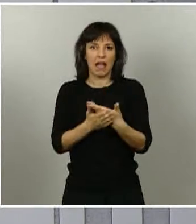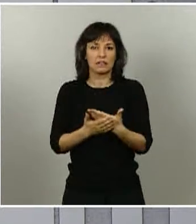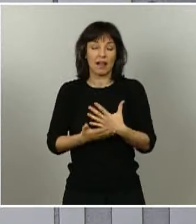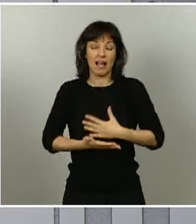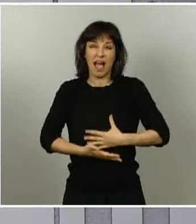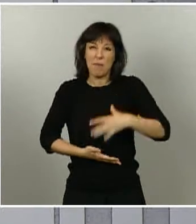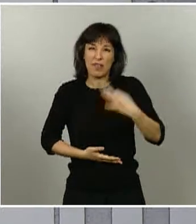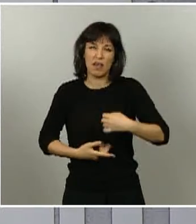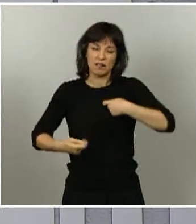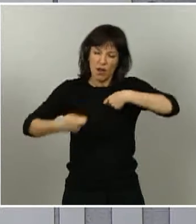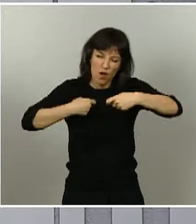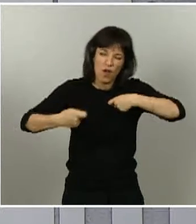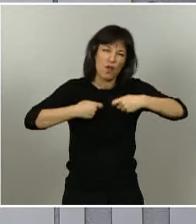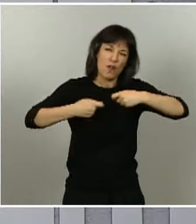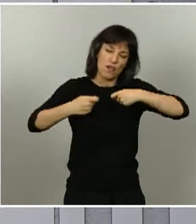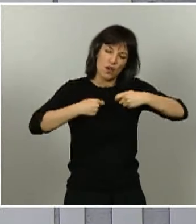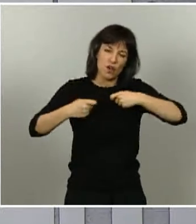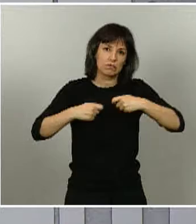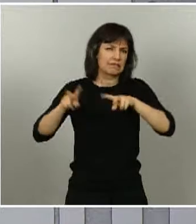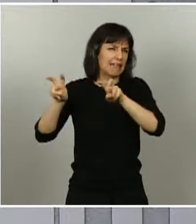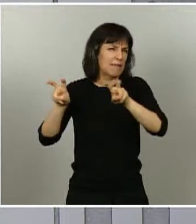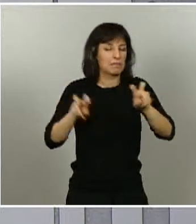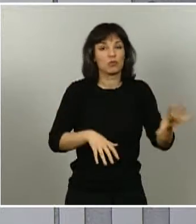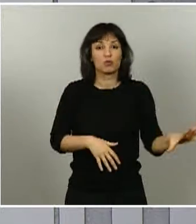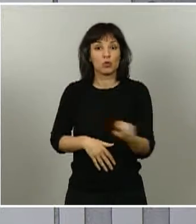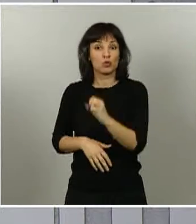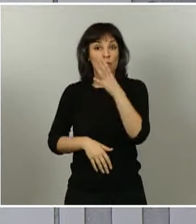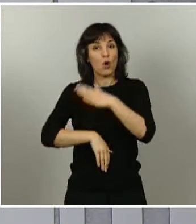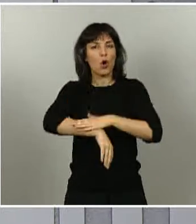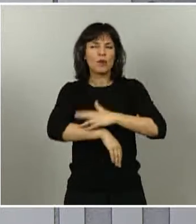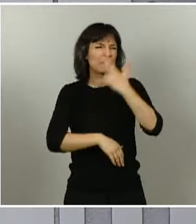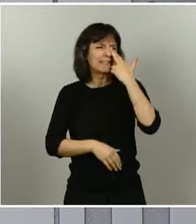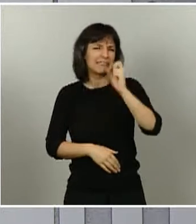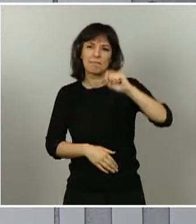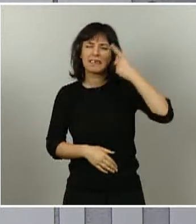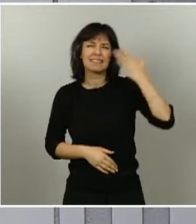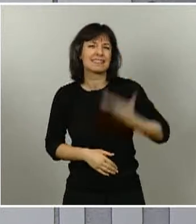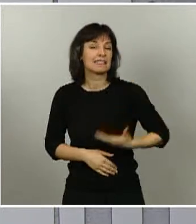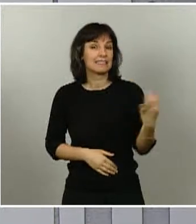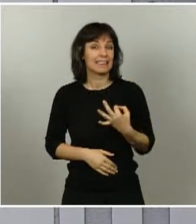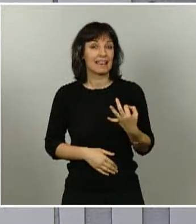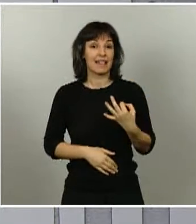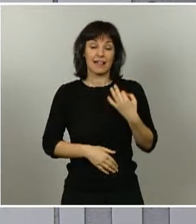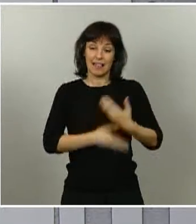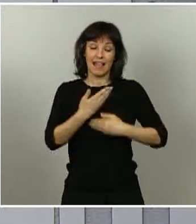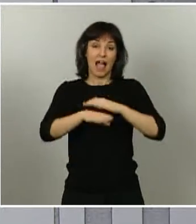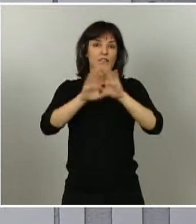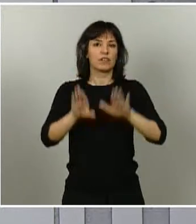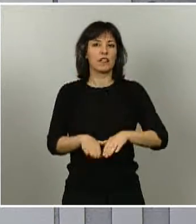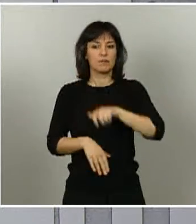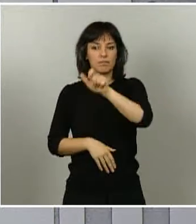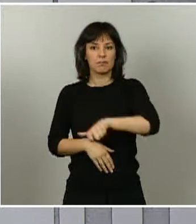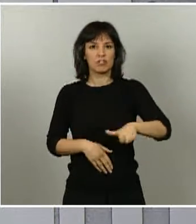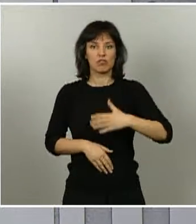negociación todas las cuestiones, porque lo que le importaba, lo que más le interesaba, era que al final tuviéramos protegida a nuestra